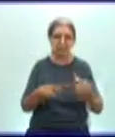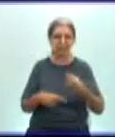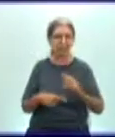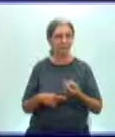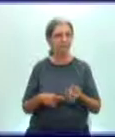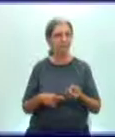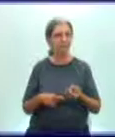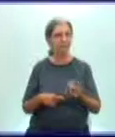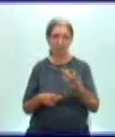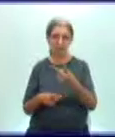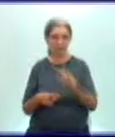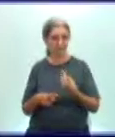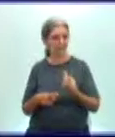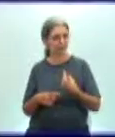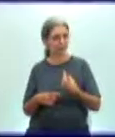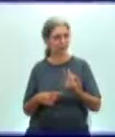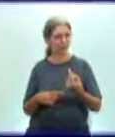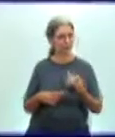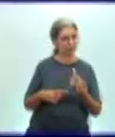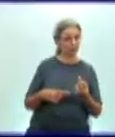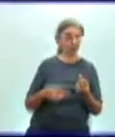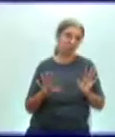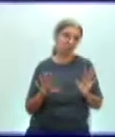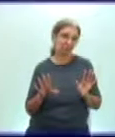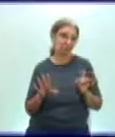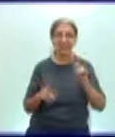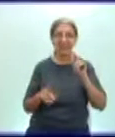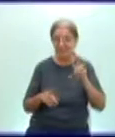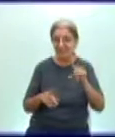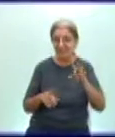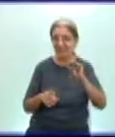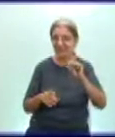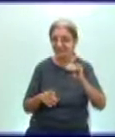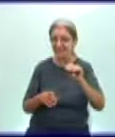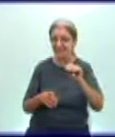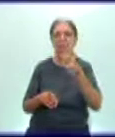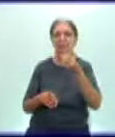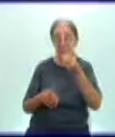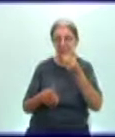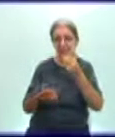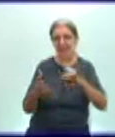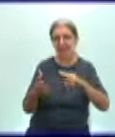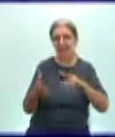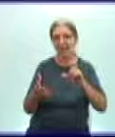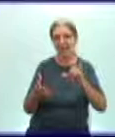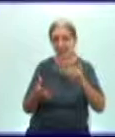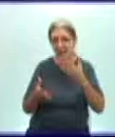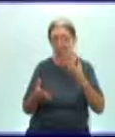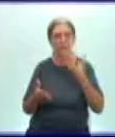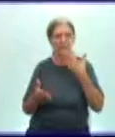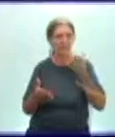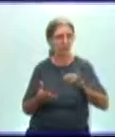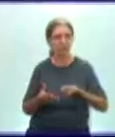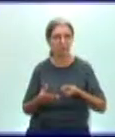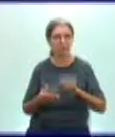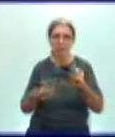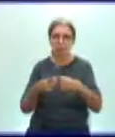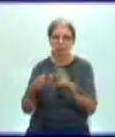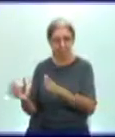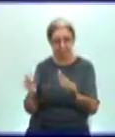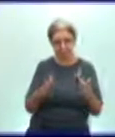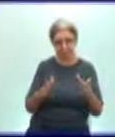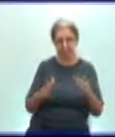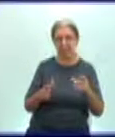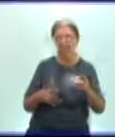es el problema que tienen. Eso nos da pie para leer el texto. El otro cuento, Muerte Constante más allá del